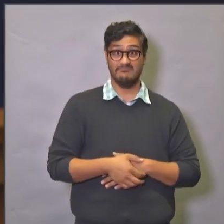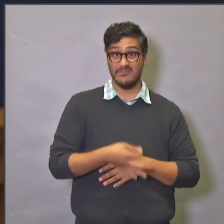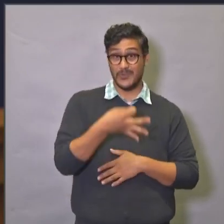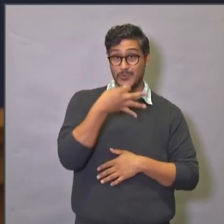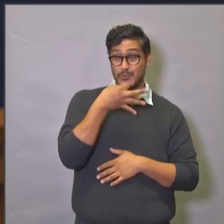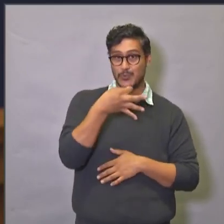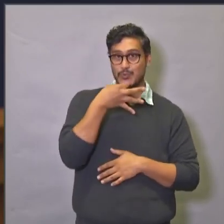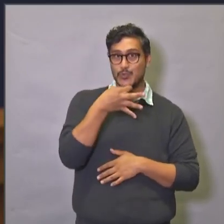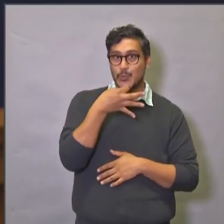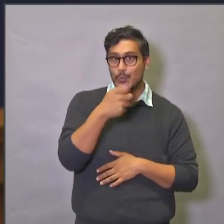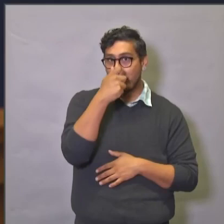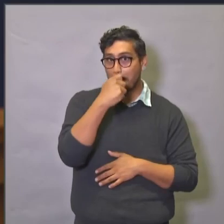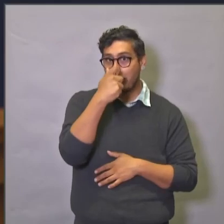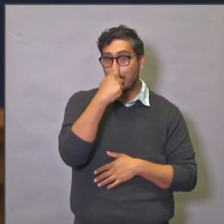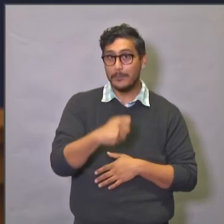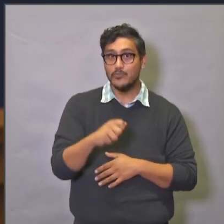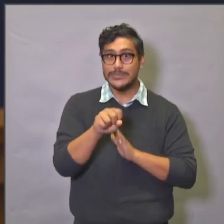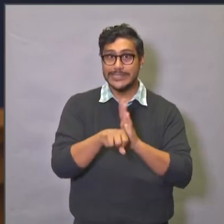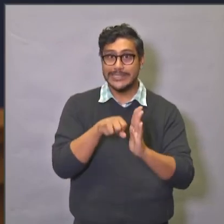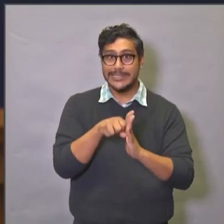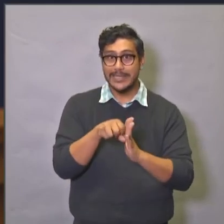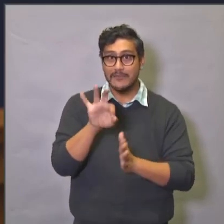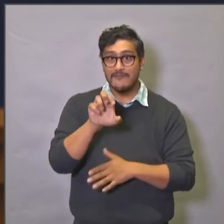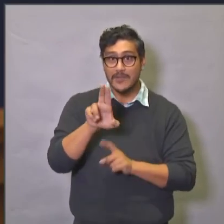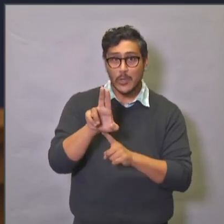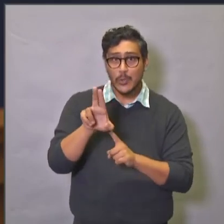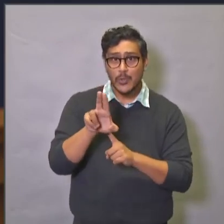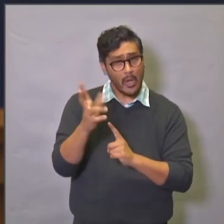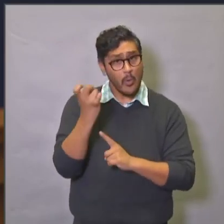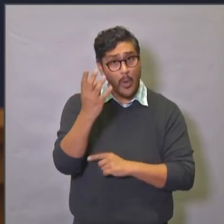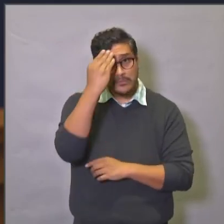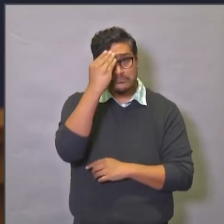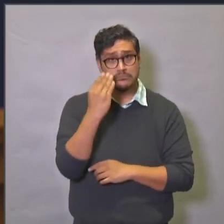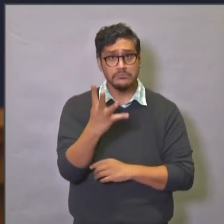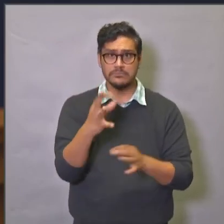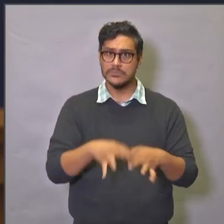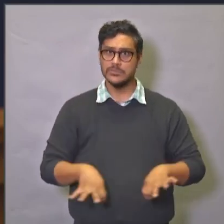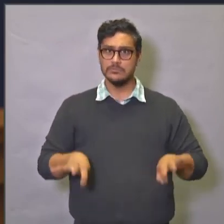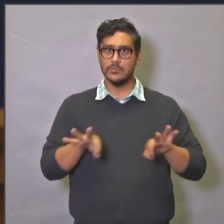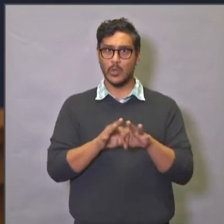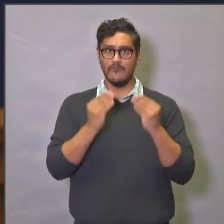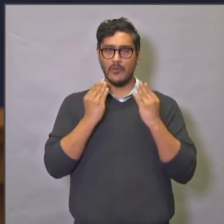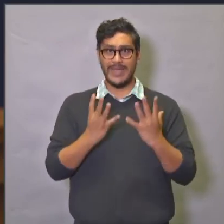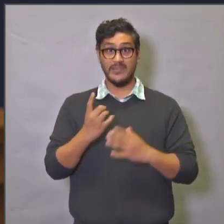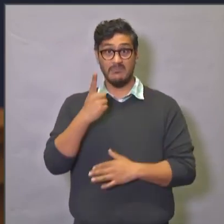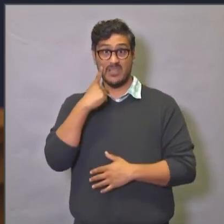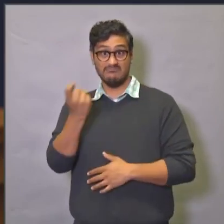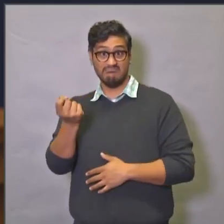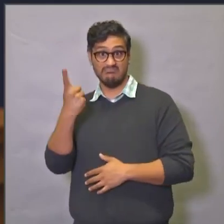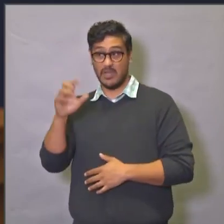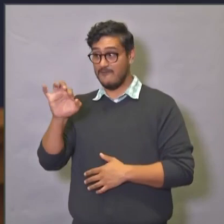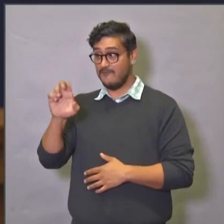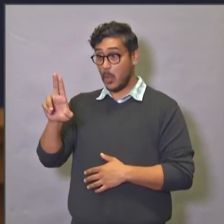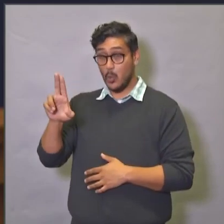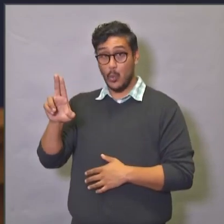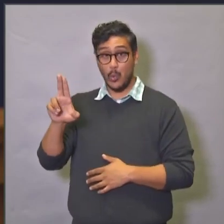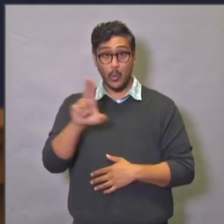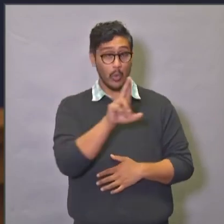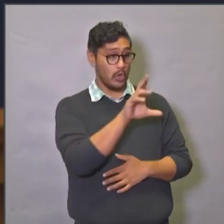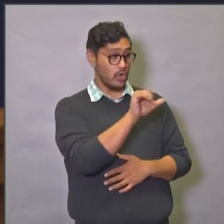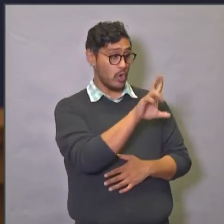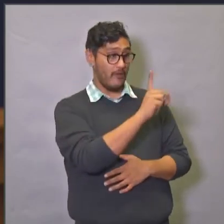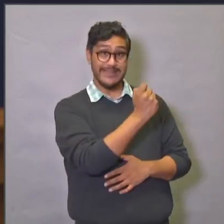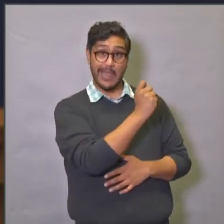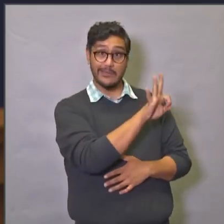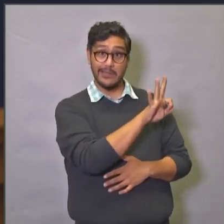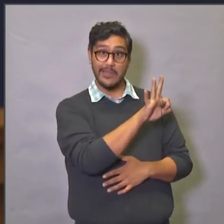la gripe, queremos compartir información durante un tiempo cuando la gripe y COVID-19 estarán las dos